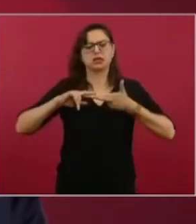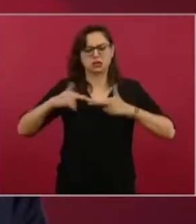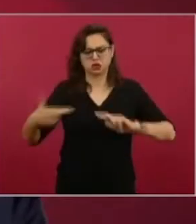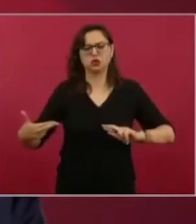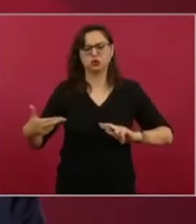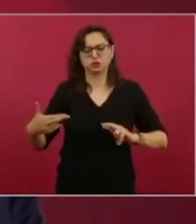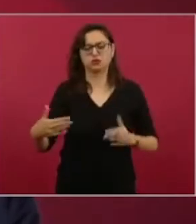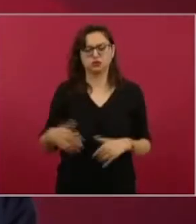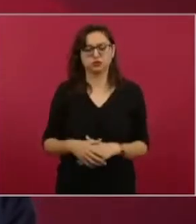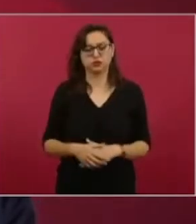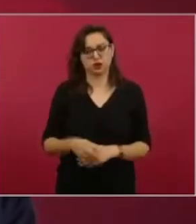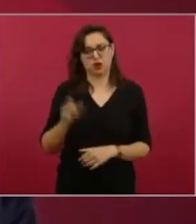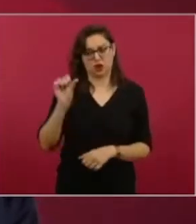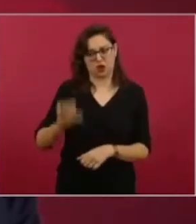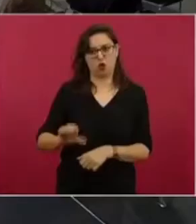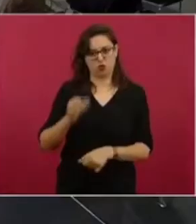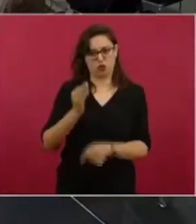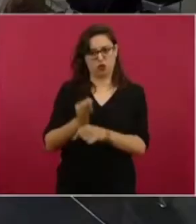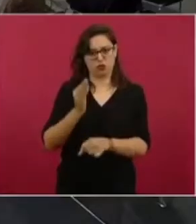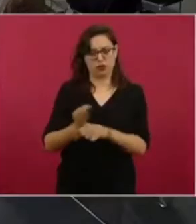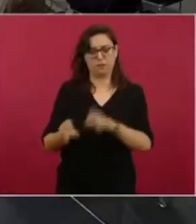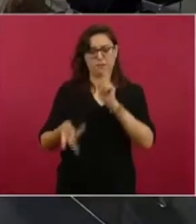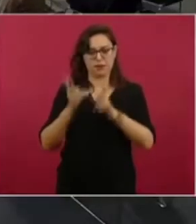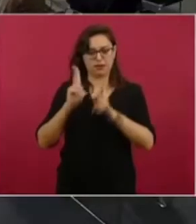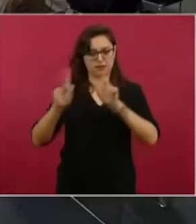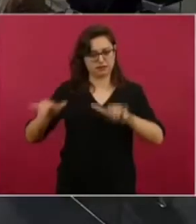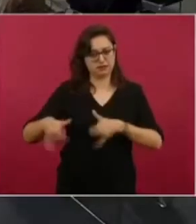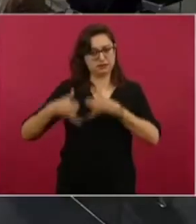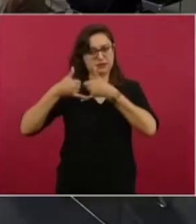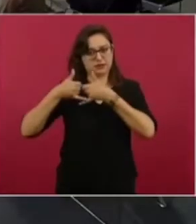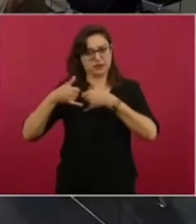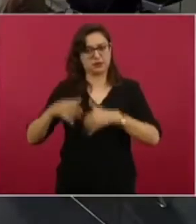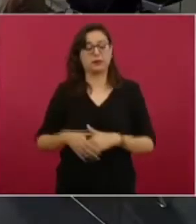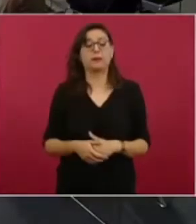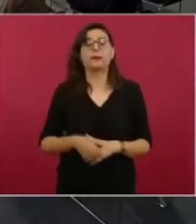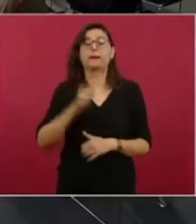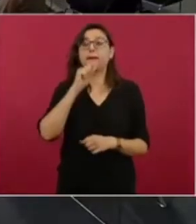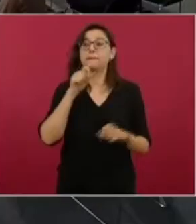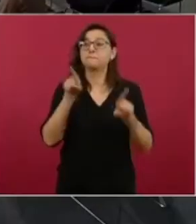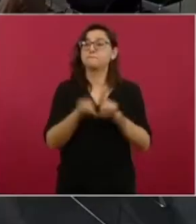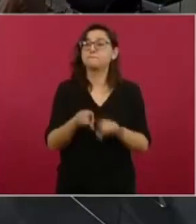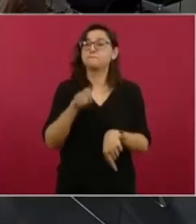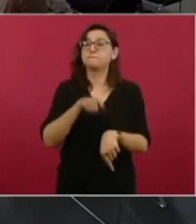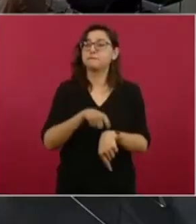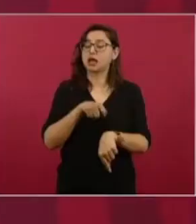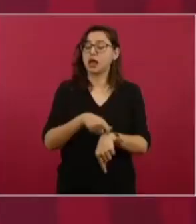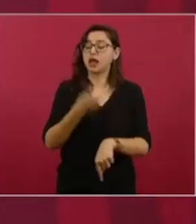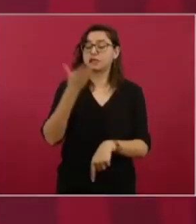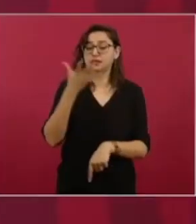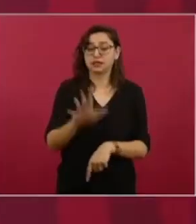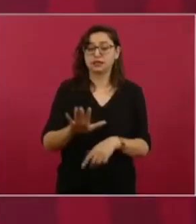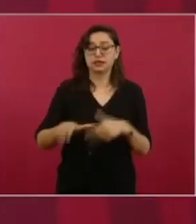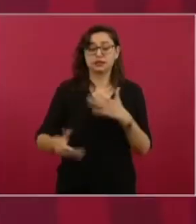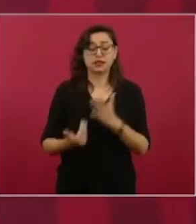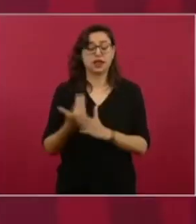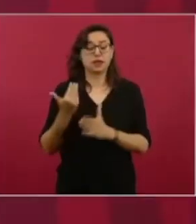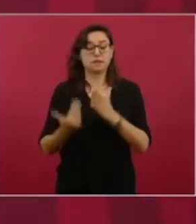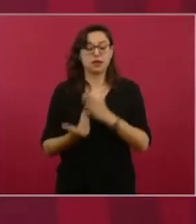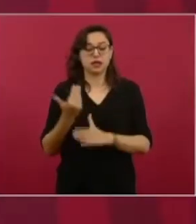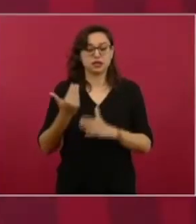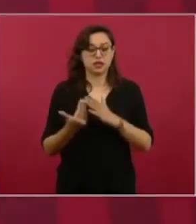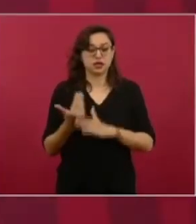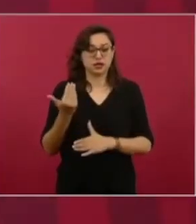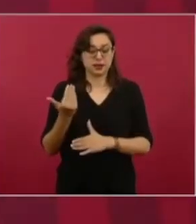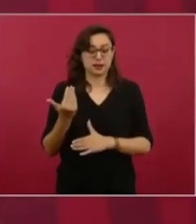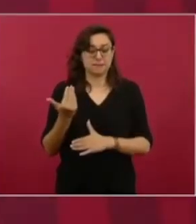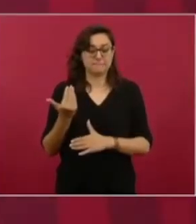a conversar con él. También a las 10 de la mañana está